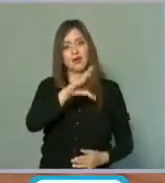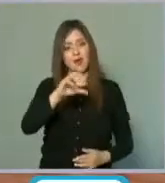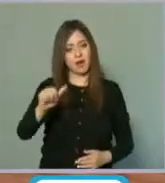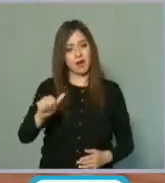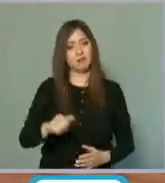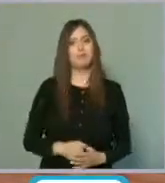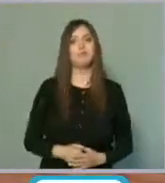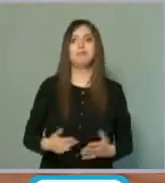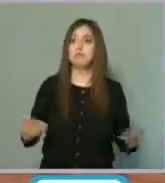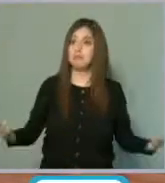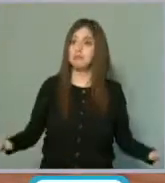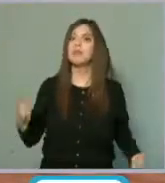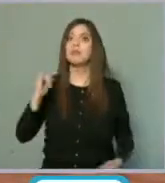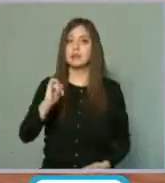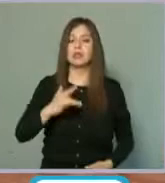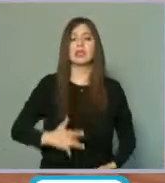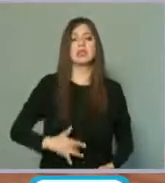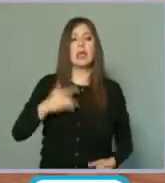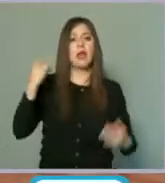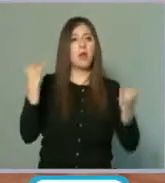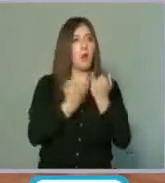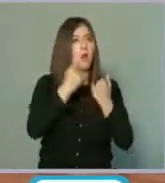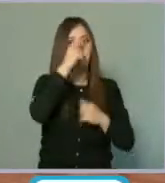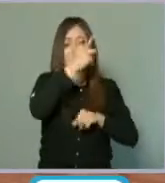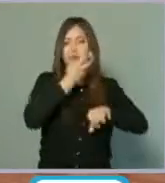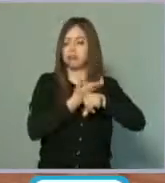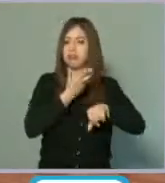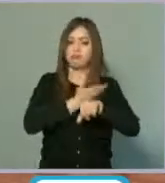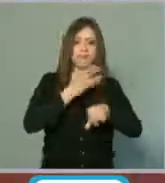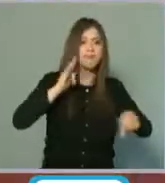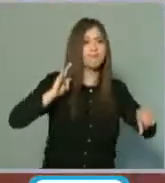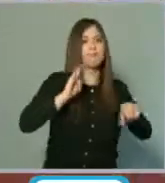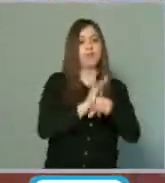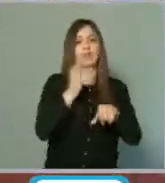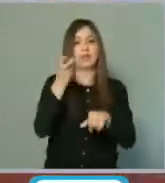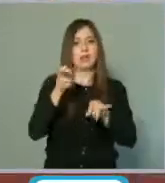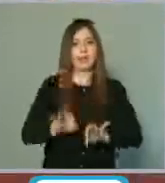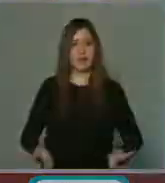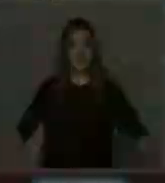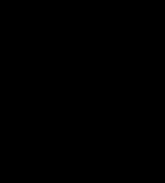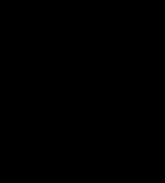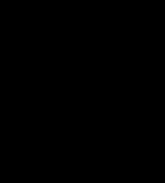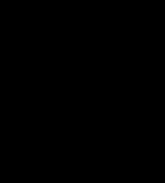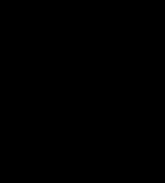que se sientan que allá también los están respaldando, que los están protegiendo, eso es muy importante. Así es. José Luis, muchísimas gracias.